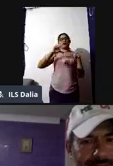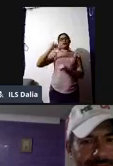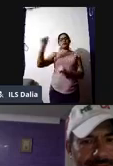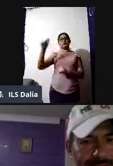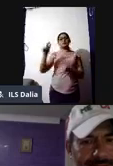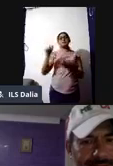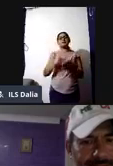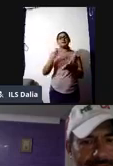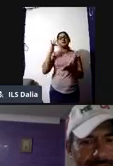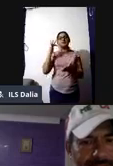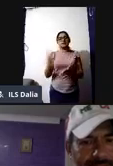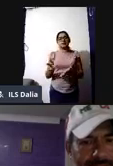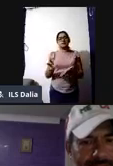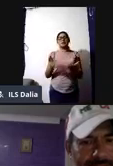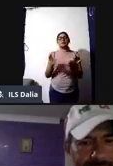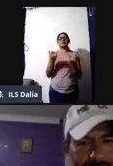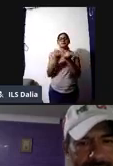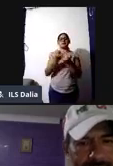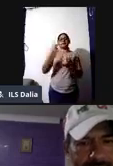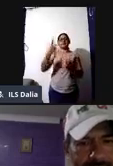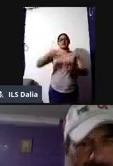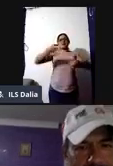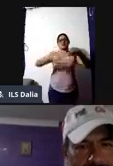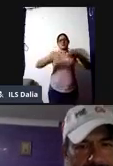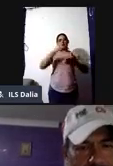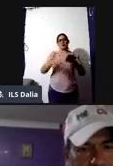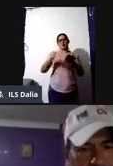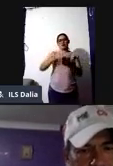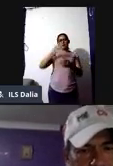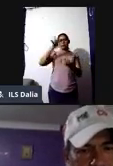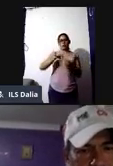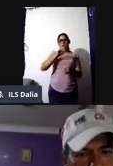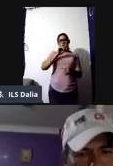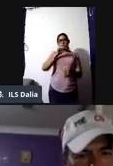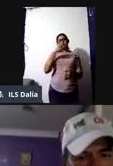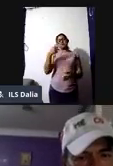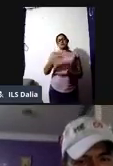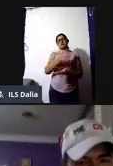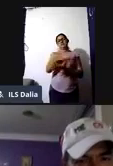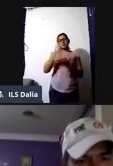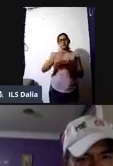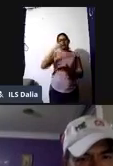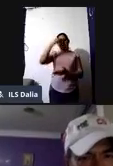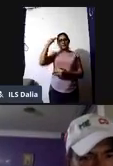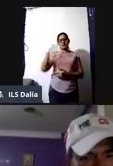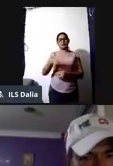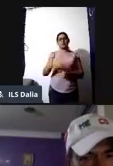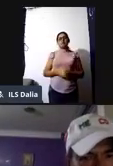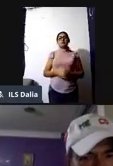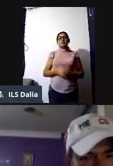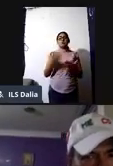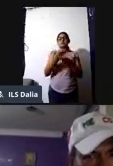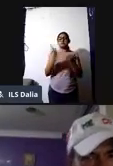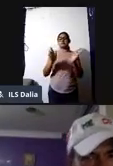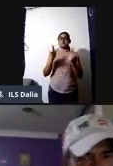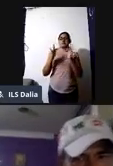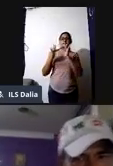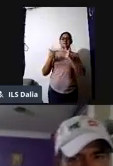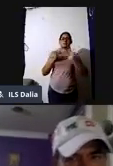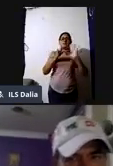gracias nuevamente al Tribunal Electoral de la Ciudad de México por abrirnos los espacios en sus redes. Muchas